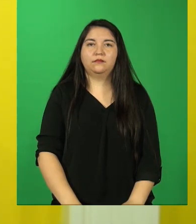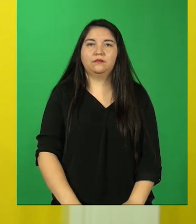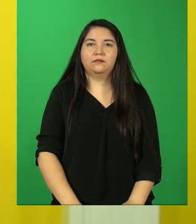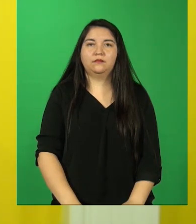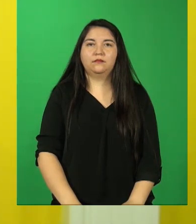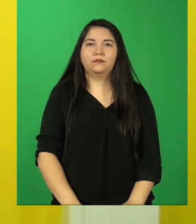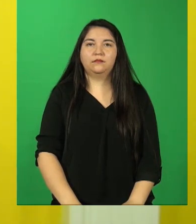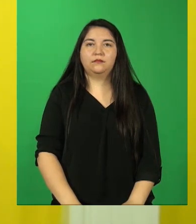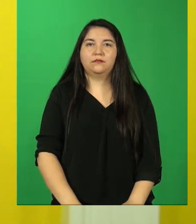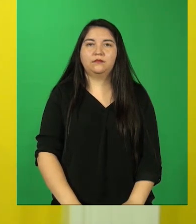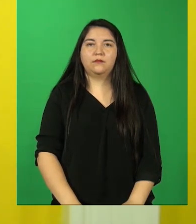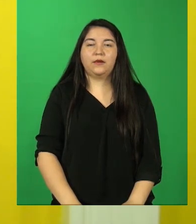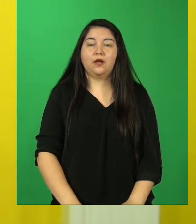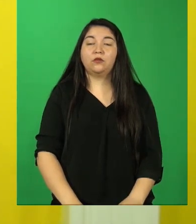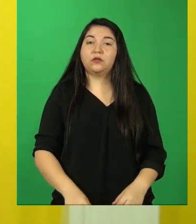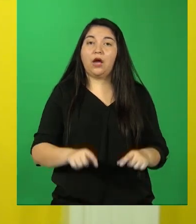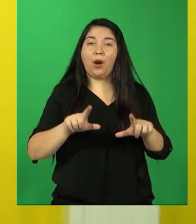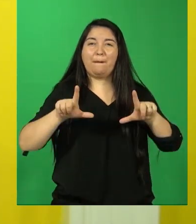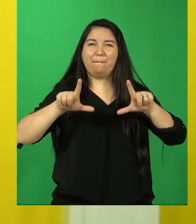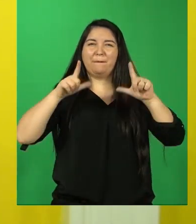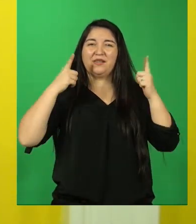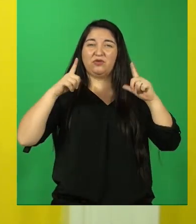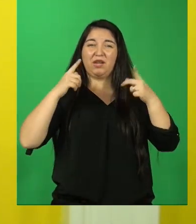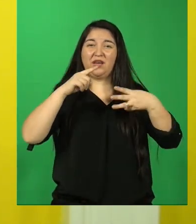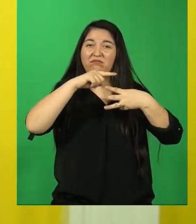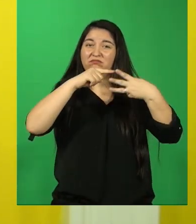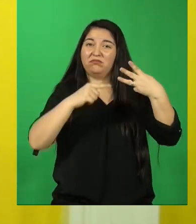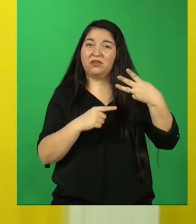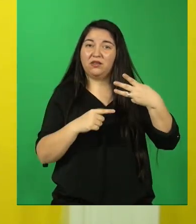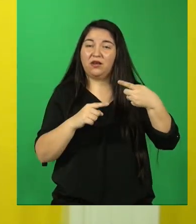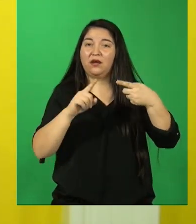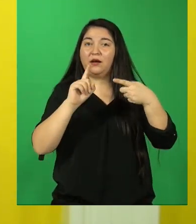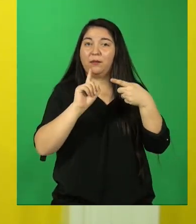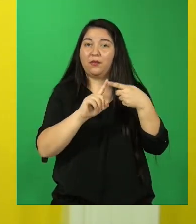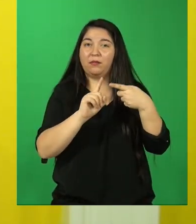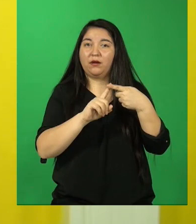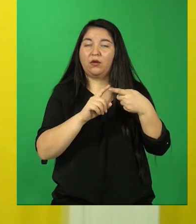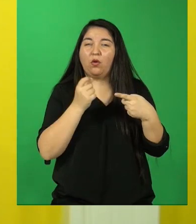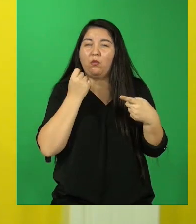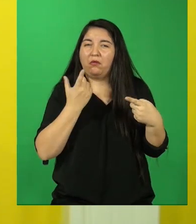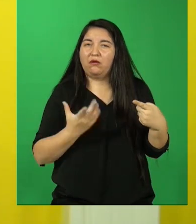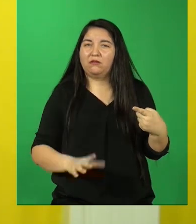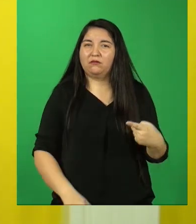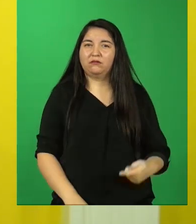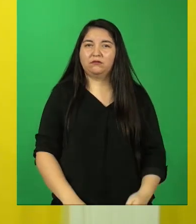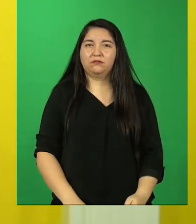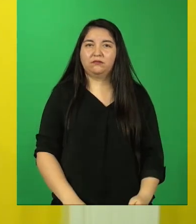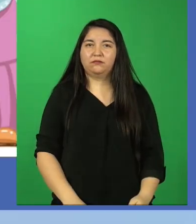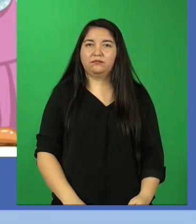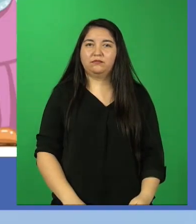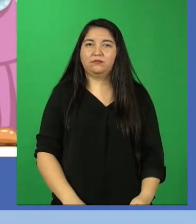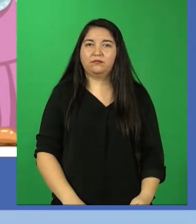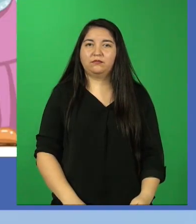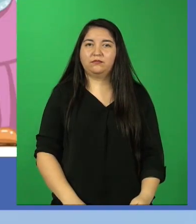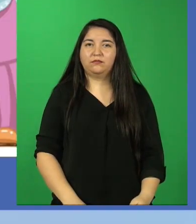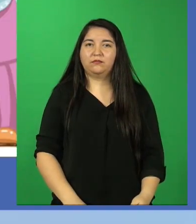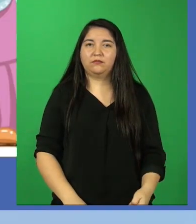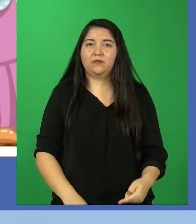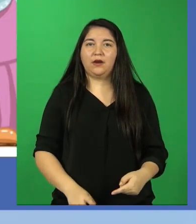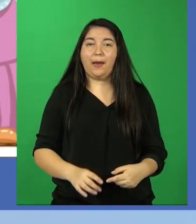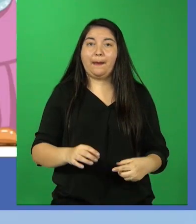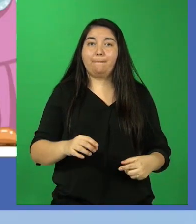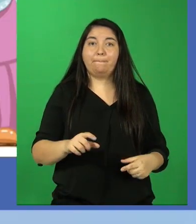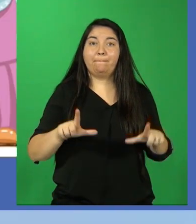Encontramos 3 tipos de personajes. ¿Qué personajes encontramos en los cuentos? El